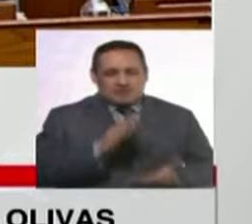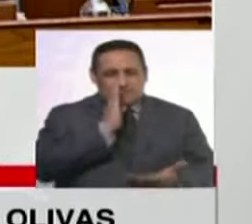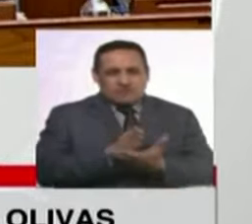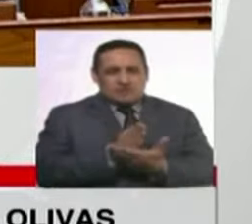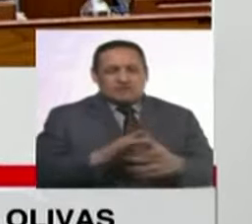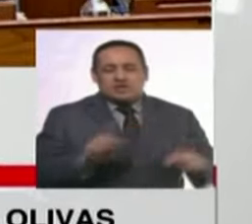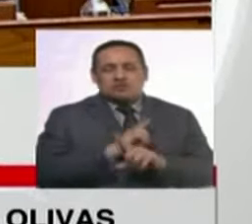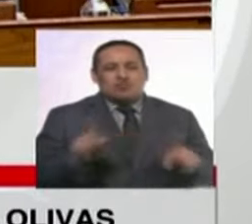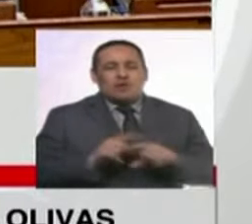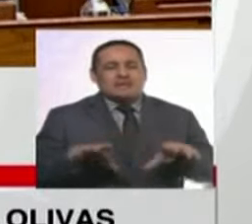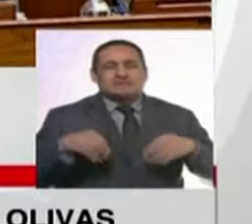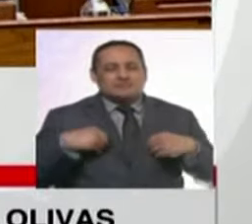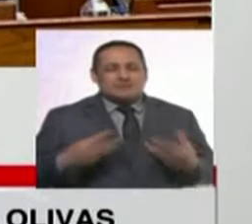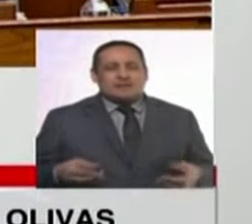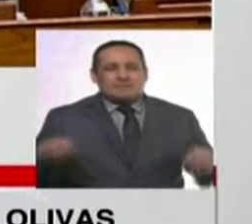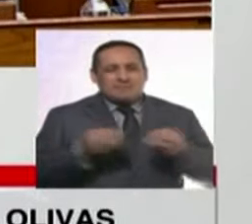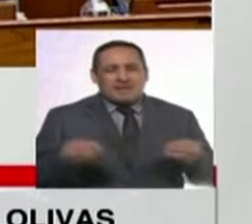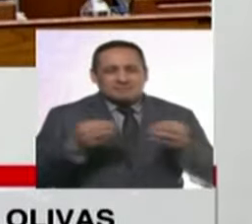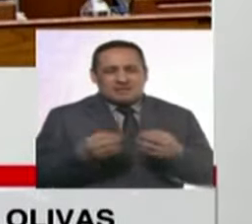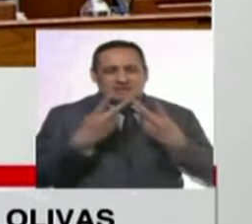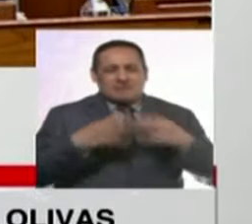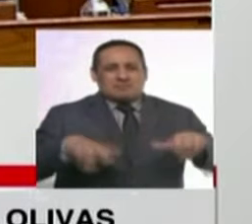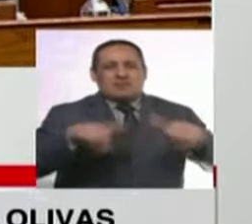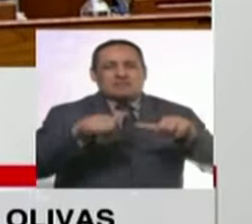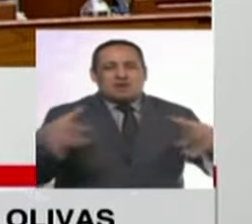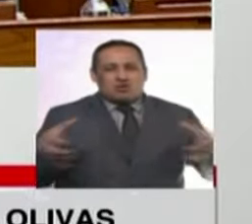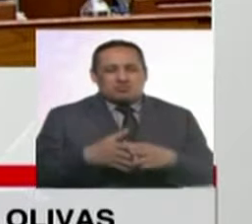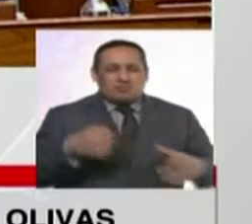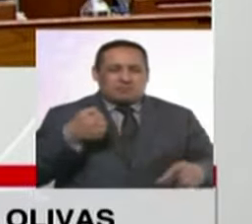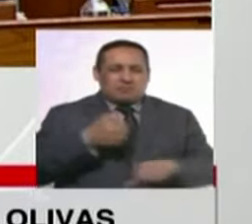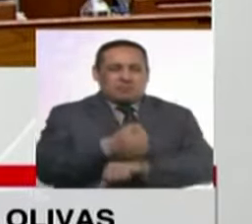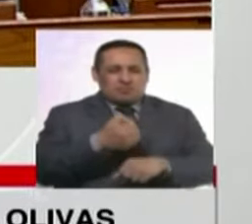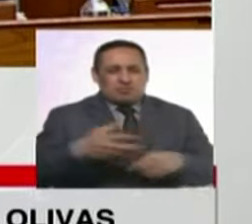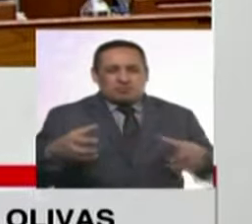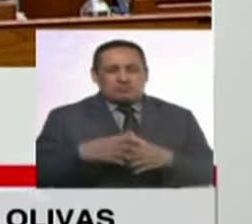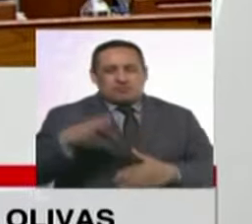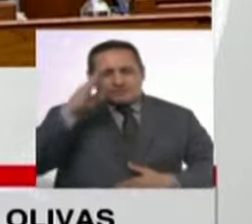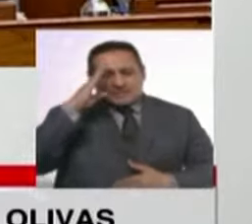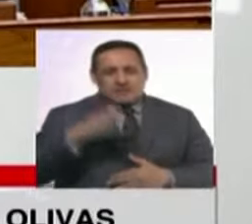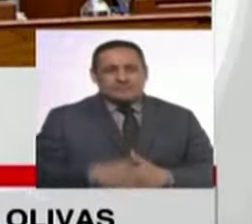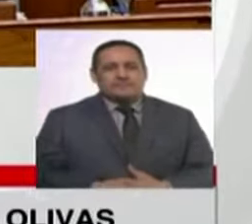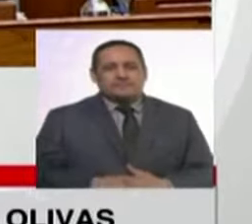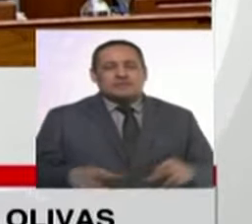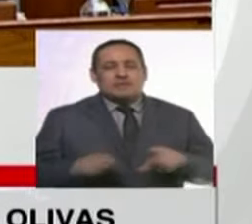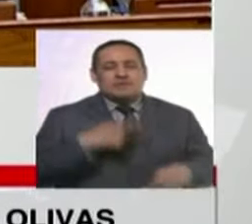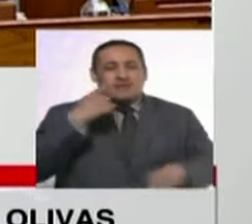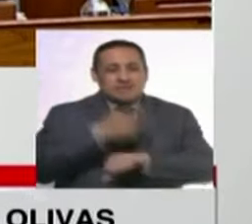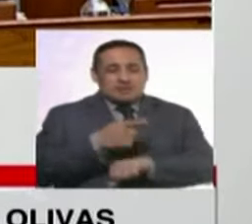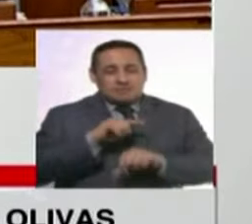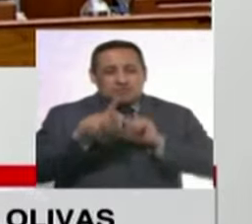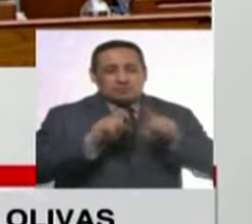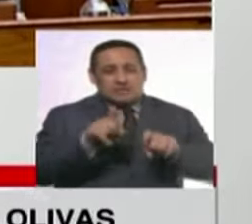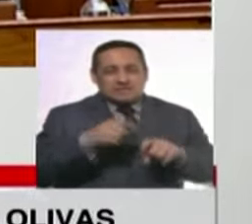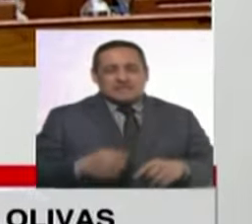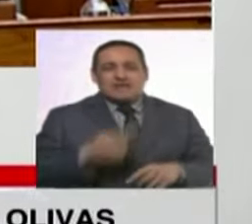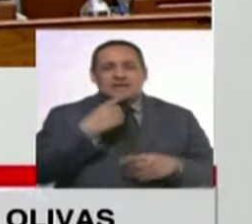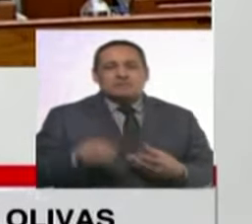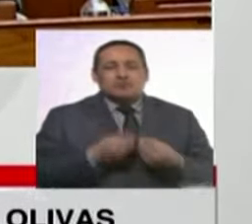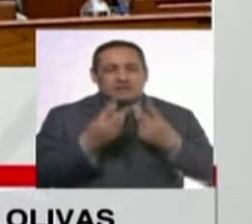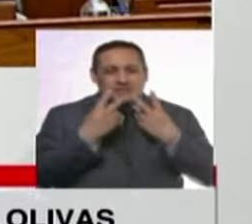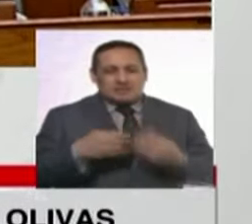firme y no permita más ese maltrato a la institución policial la interpelación fue porque